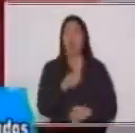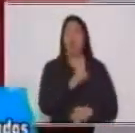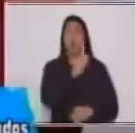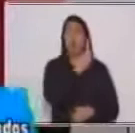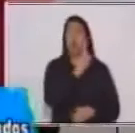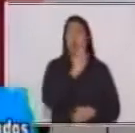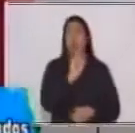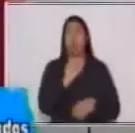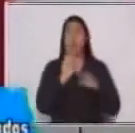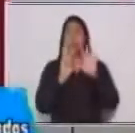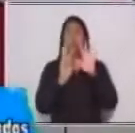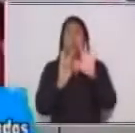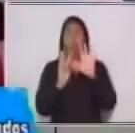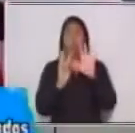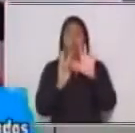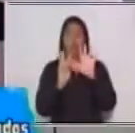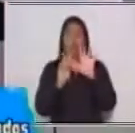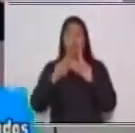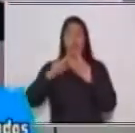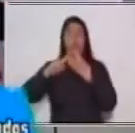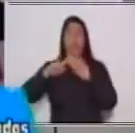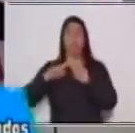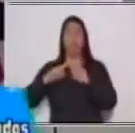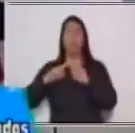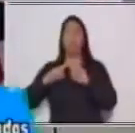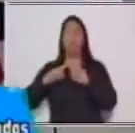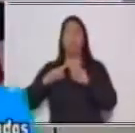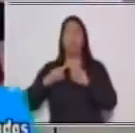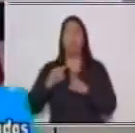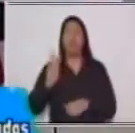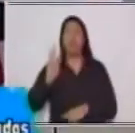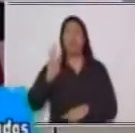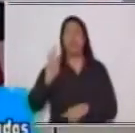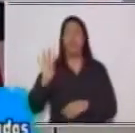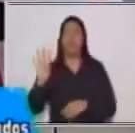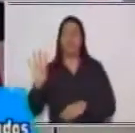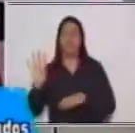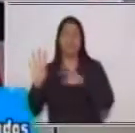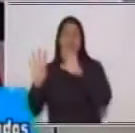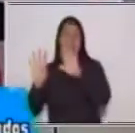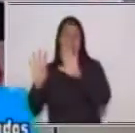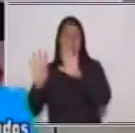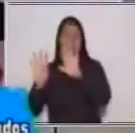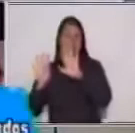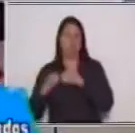1.8 ¿por cuánto? Por 39.